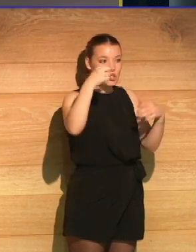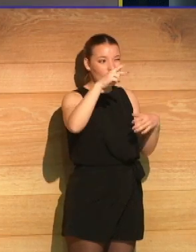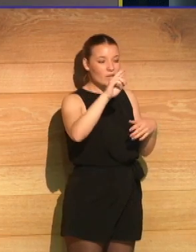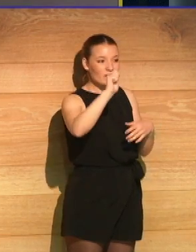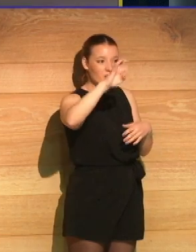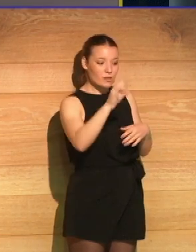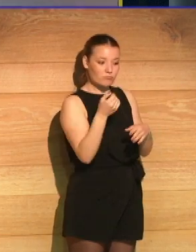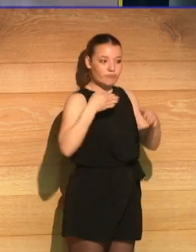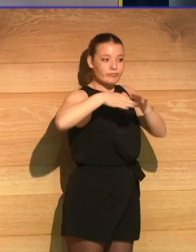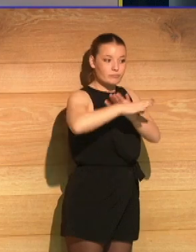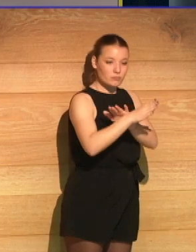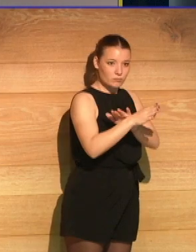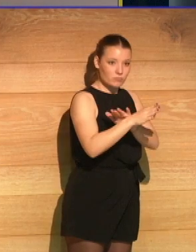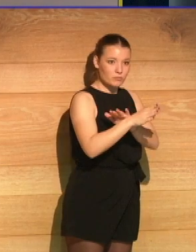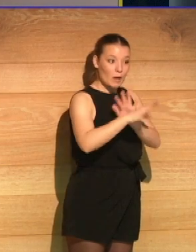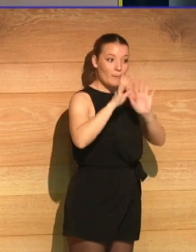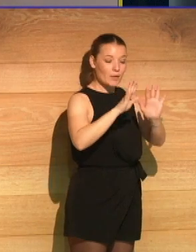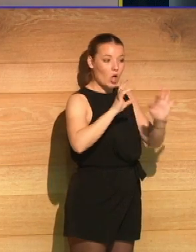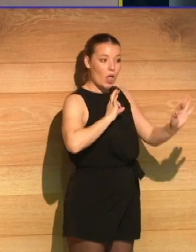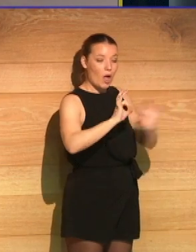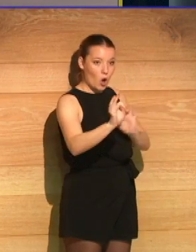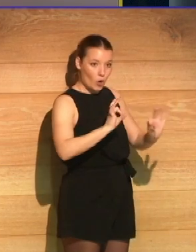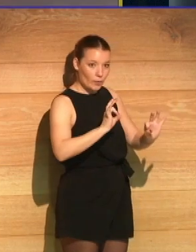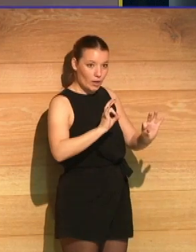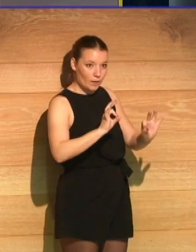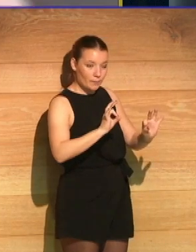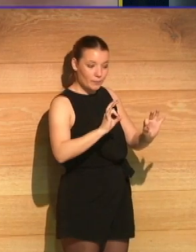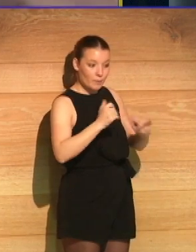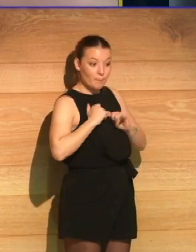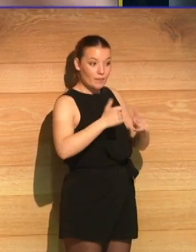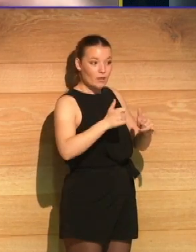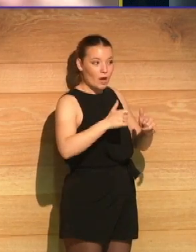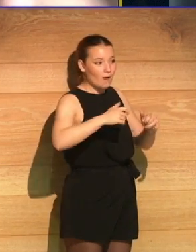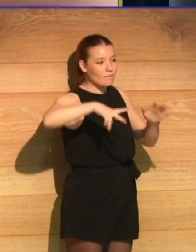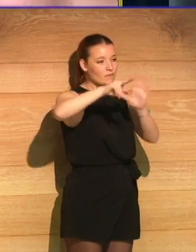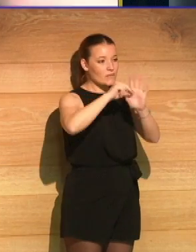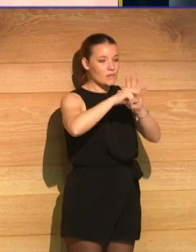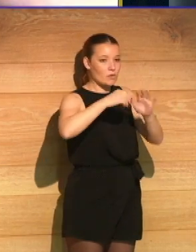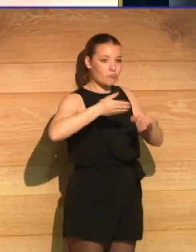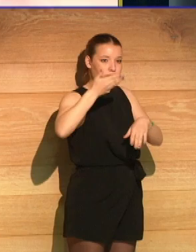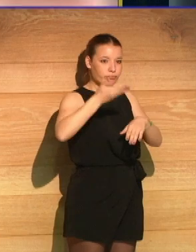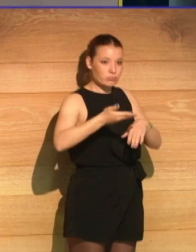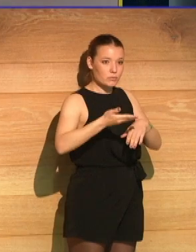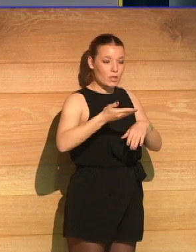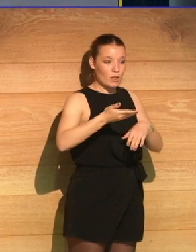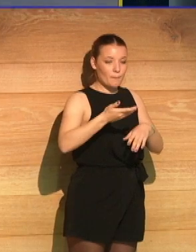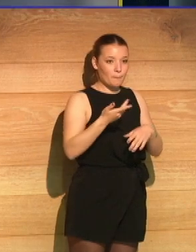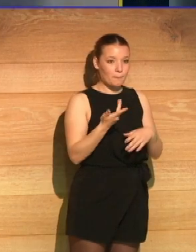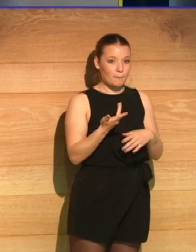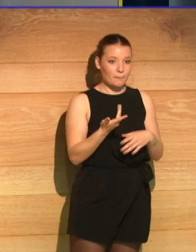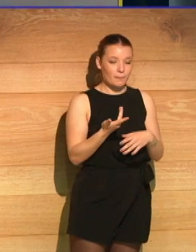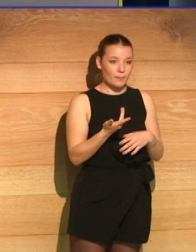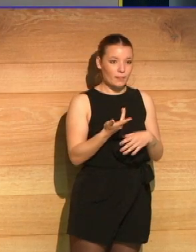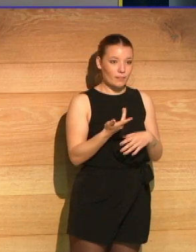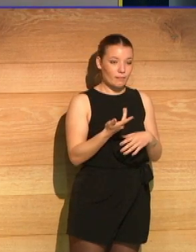tapete rojo. Pero en la obra comienza, boom, un video muy grande, dice TED Talk, una música dura,